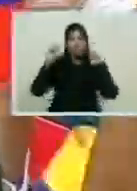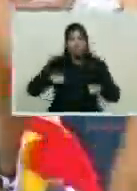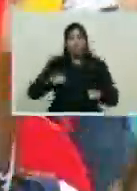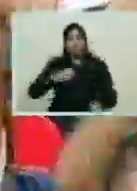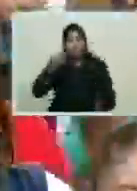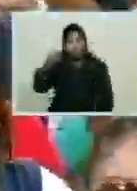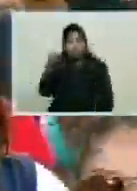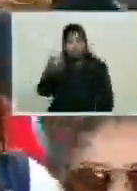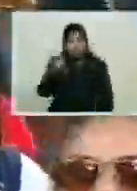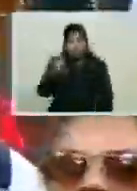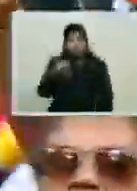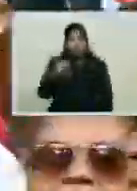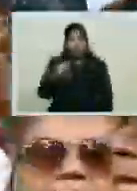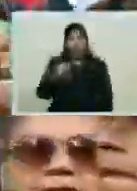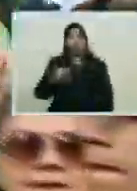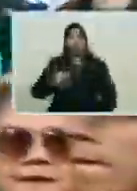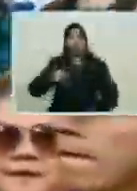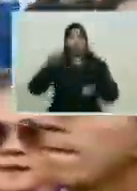¿Seguro?